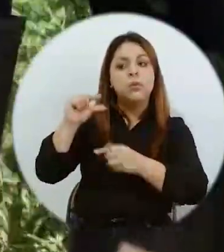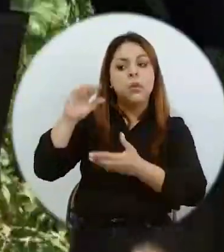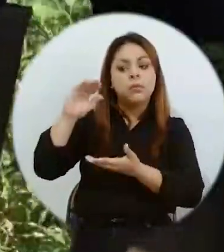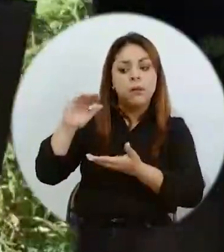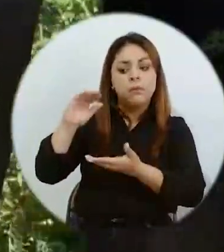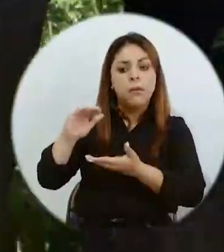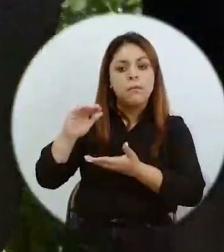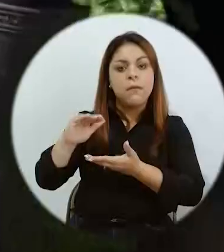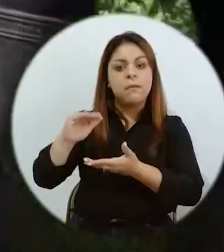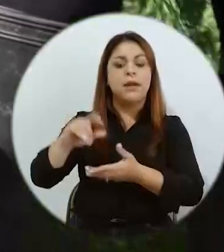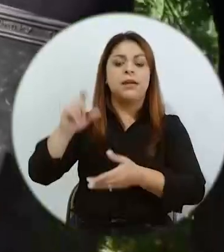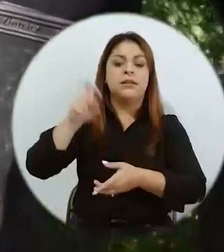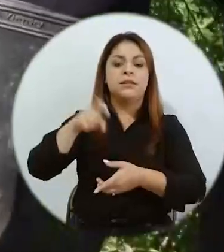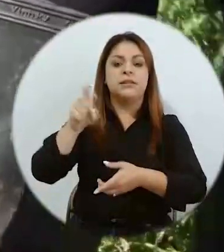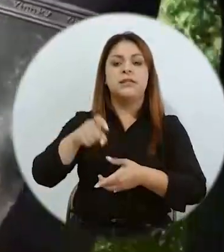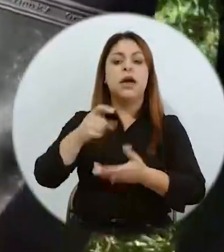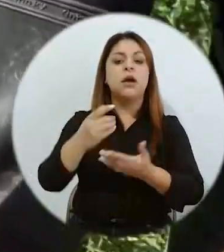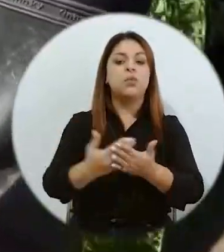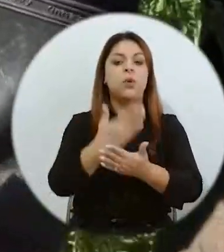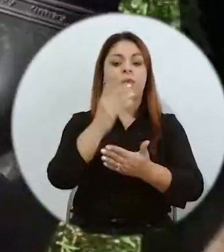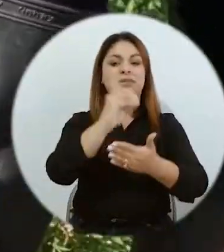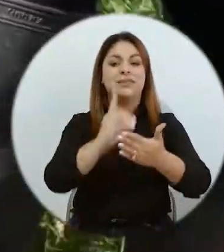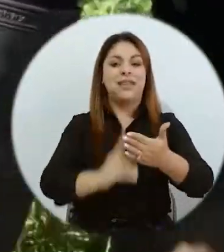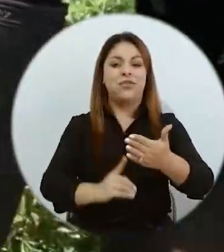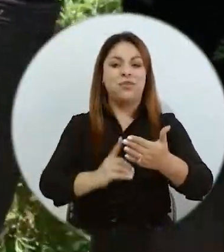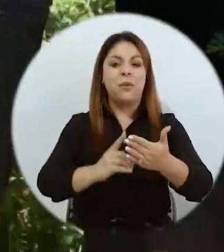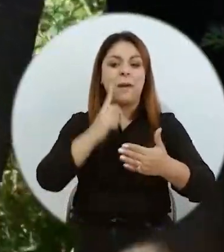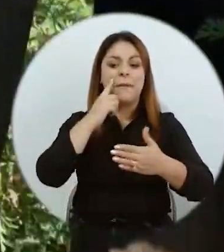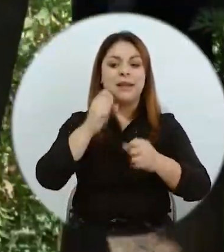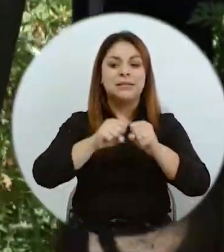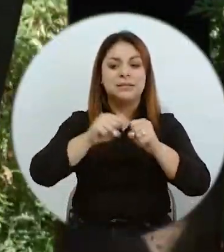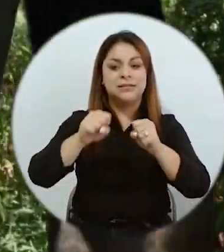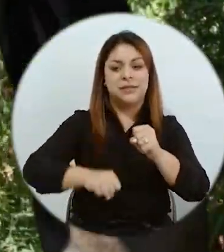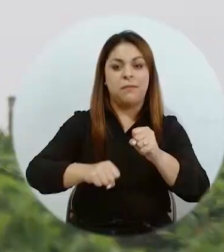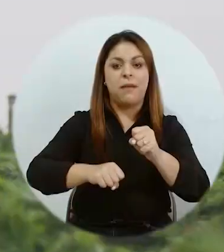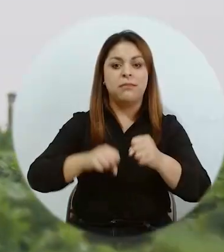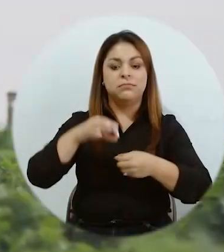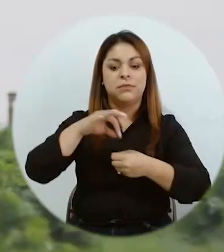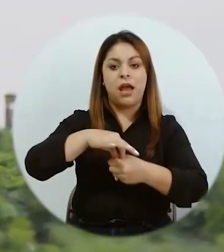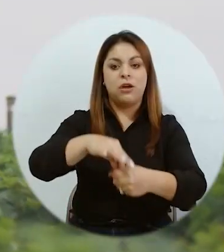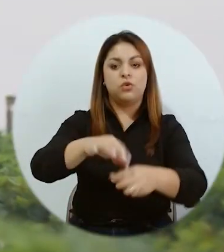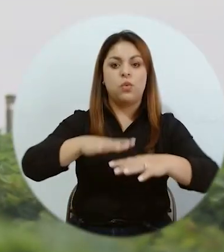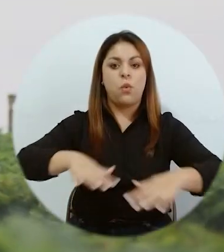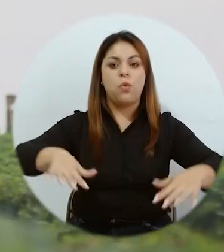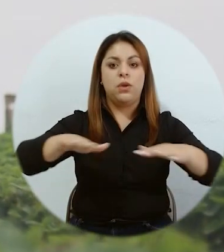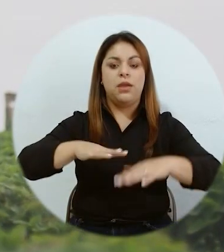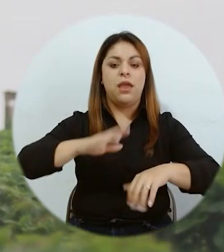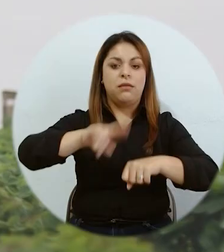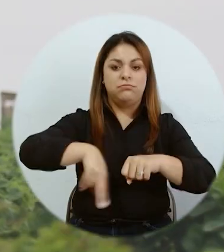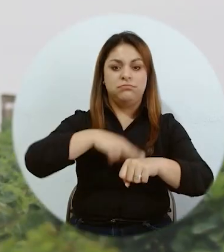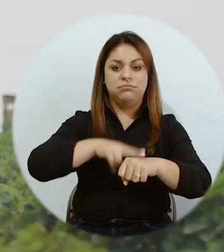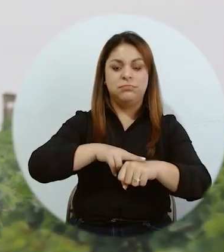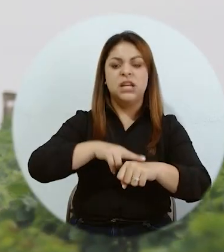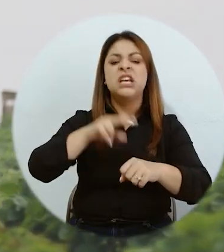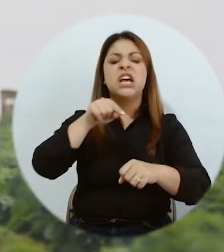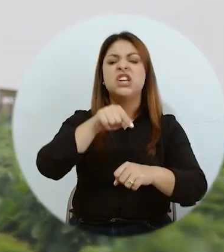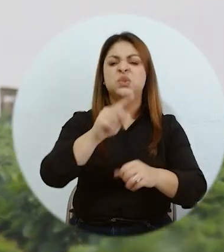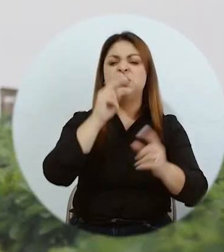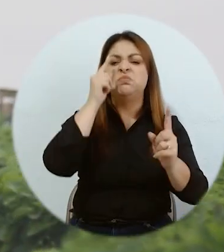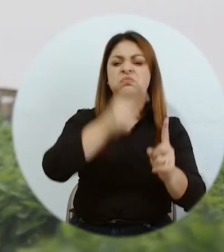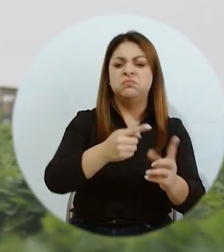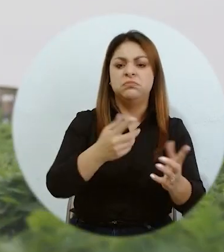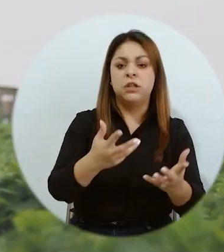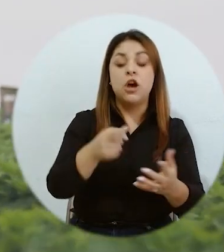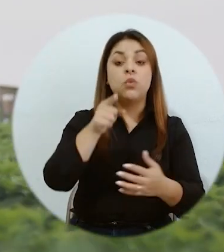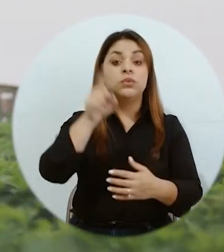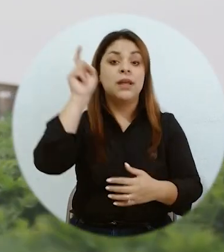un rediseño de los sistemas de producción que tienen que pasar los principios de la agroecología apuntan a que usted debe dejar